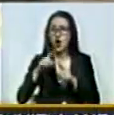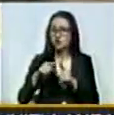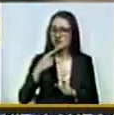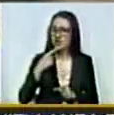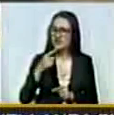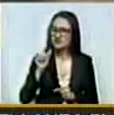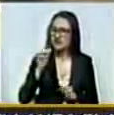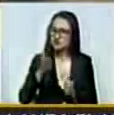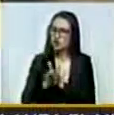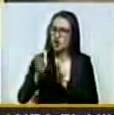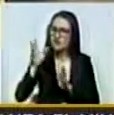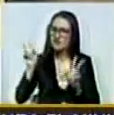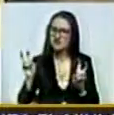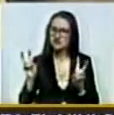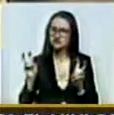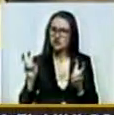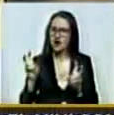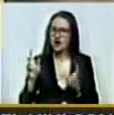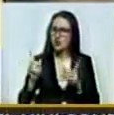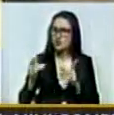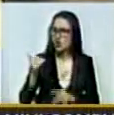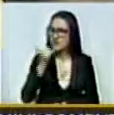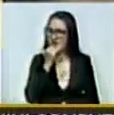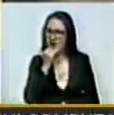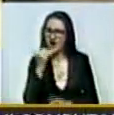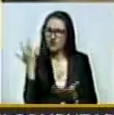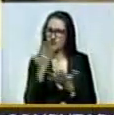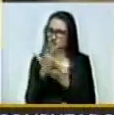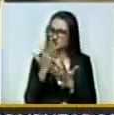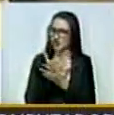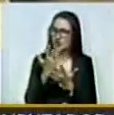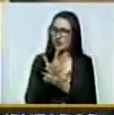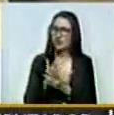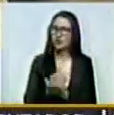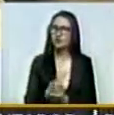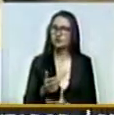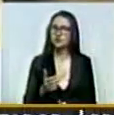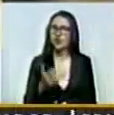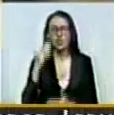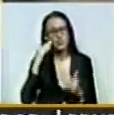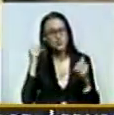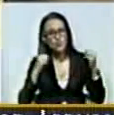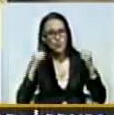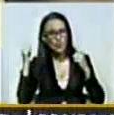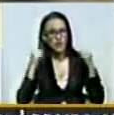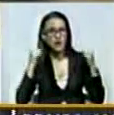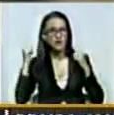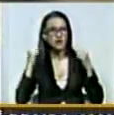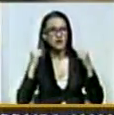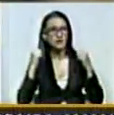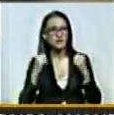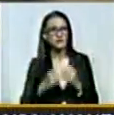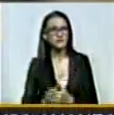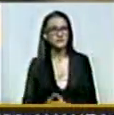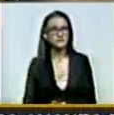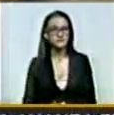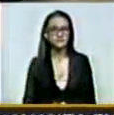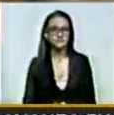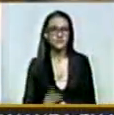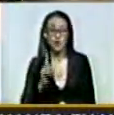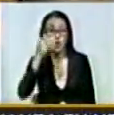Venezuela, que causen confusión, que causen duda, porque no